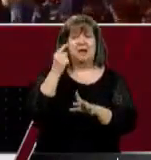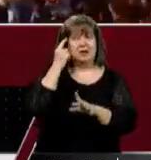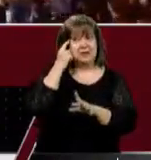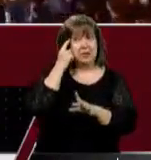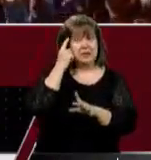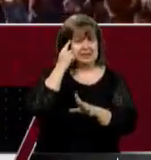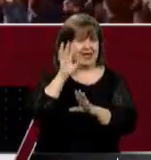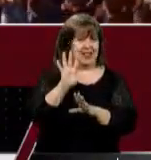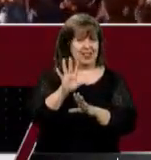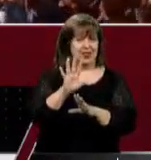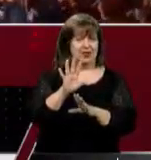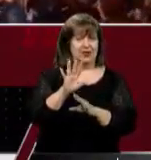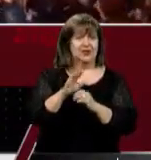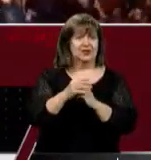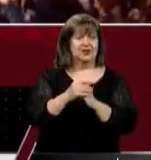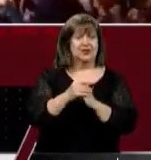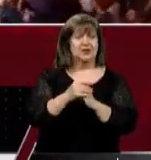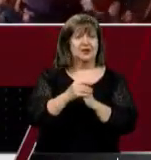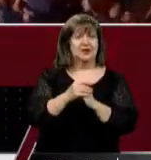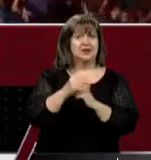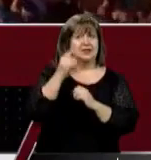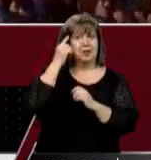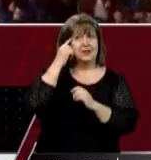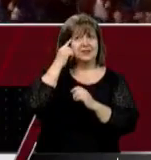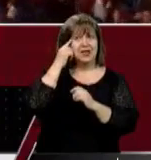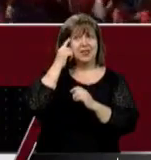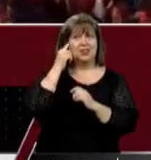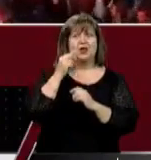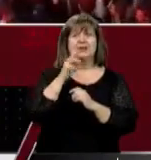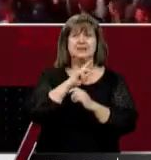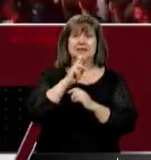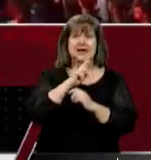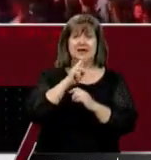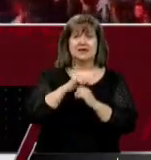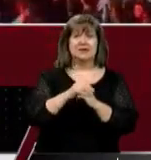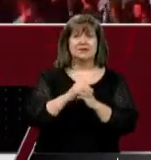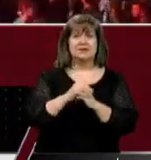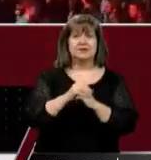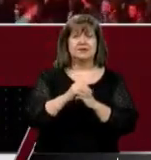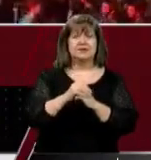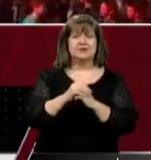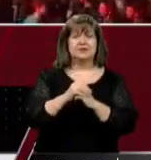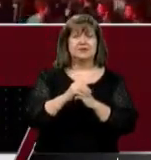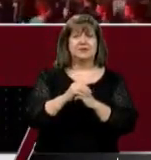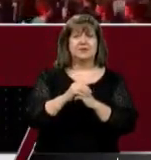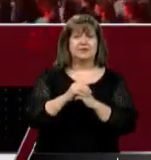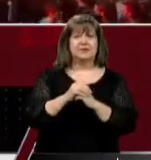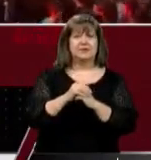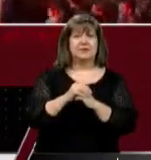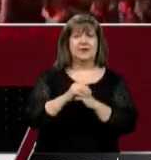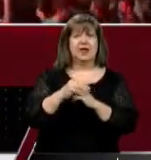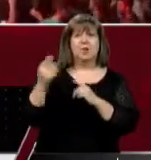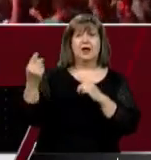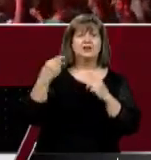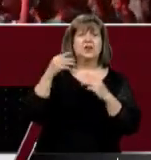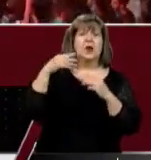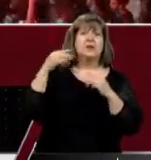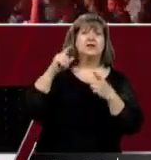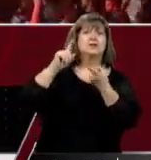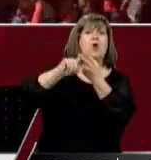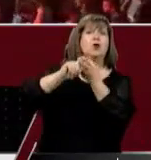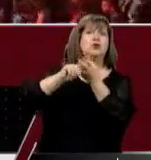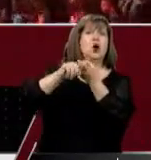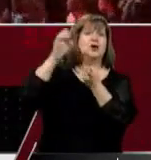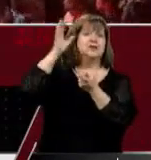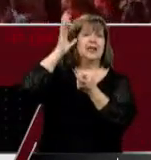Vuole sapere per qual c'è che veniamo da un anno, da un anno difficile, ma vuole sapere. Se traducen entre ellos, ¿viste? Con troppi posti come